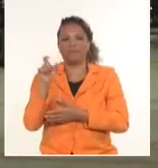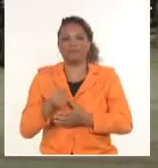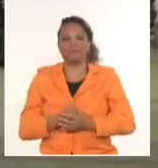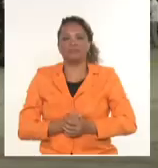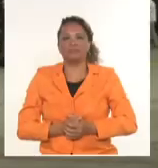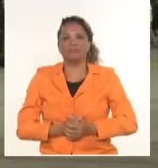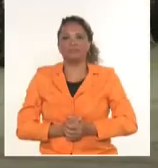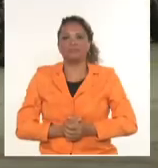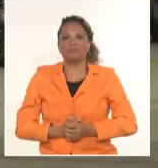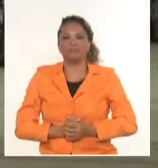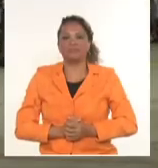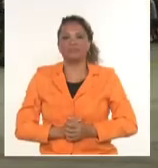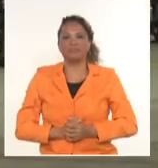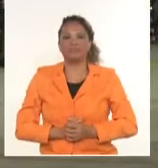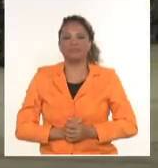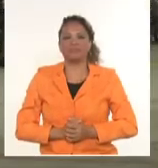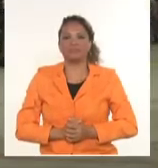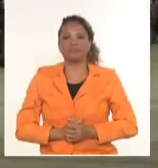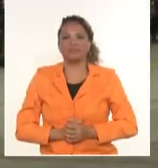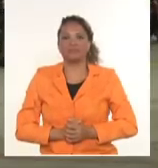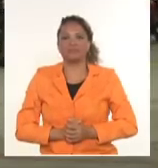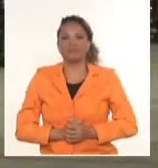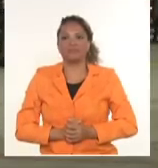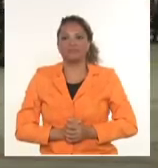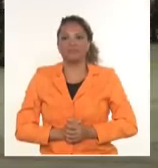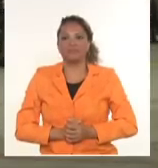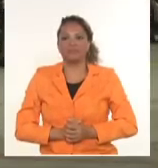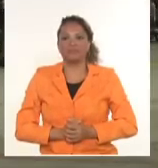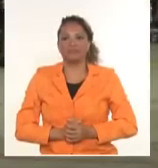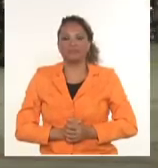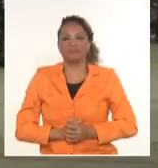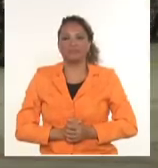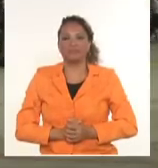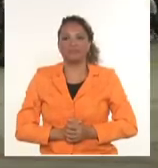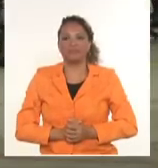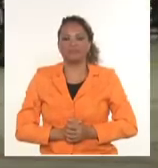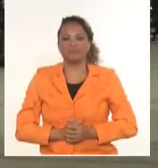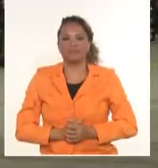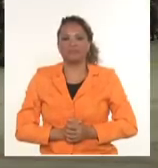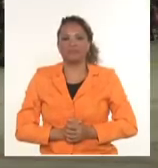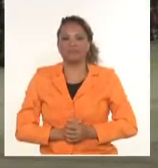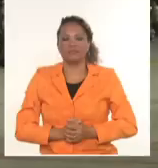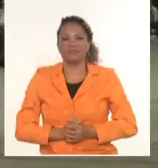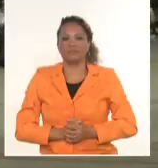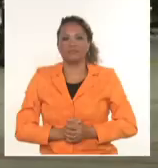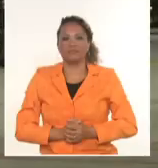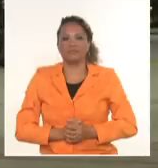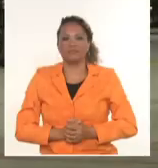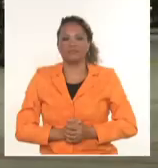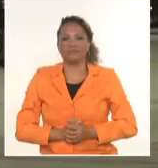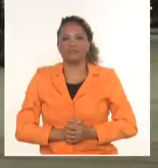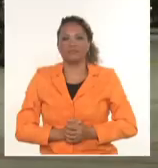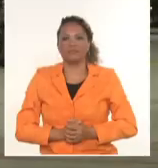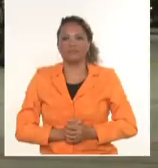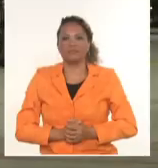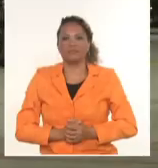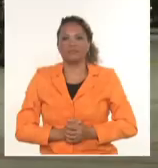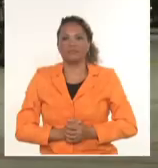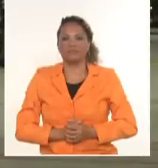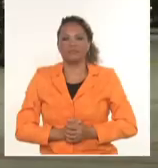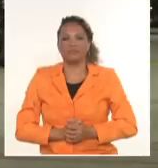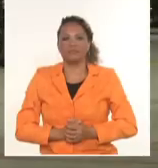grupo de atletas cubanos que participaron en los Juegos Olímpicos París 2024. Tienes la